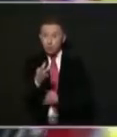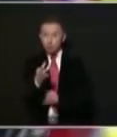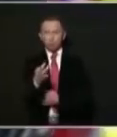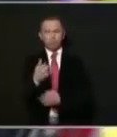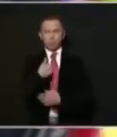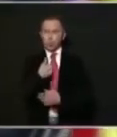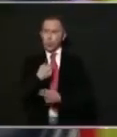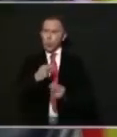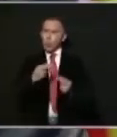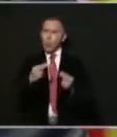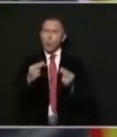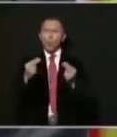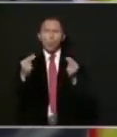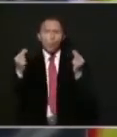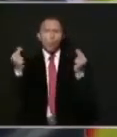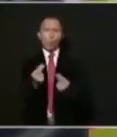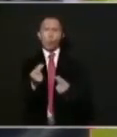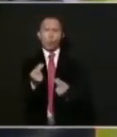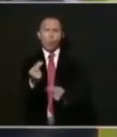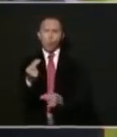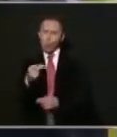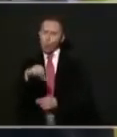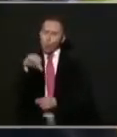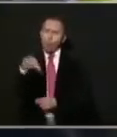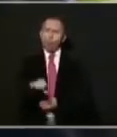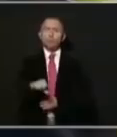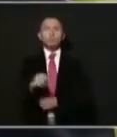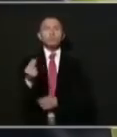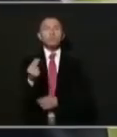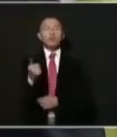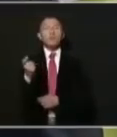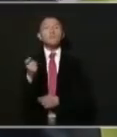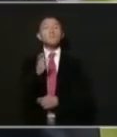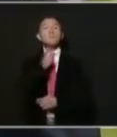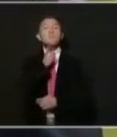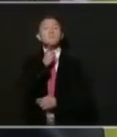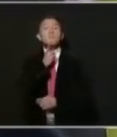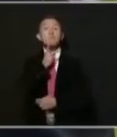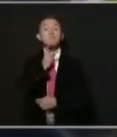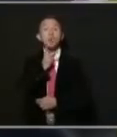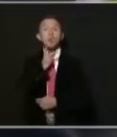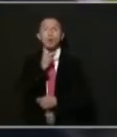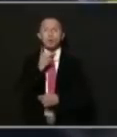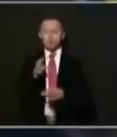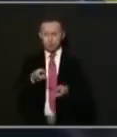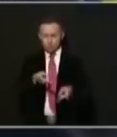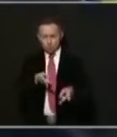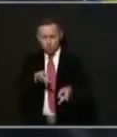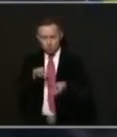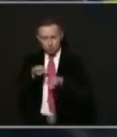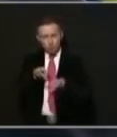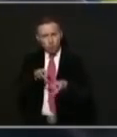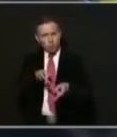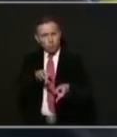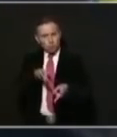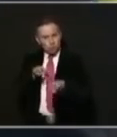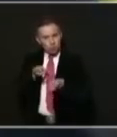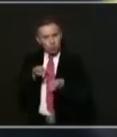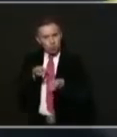vamos a extraer petróleo. Vamos a detener la